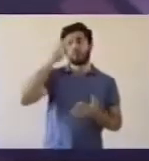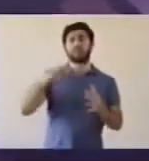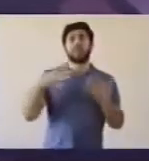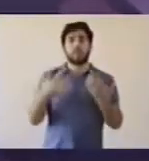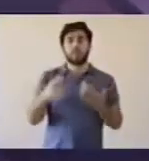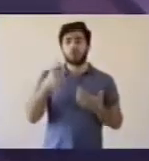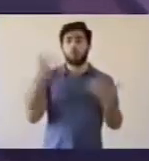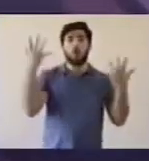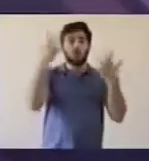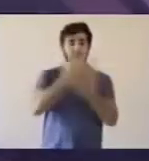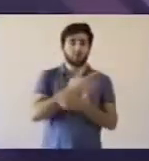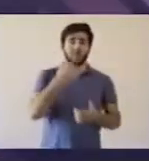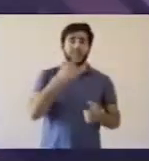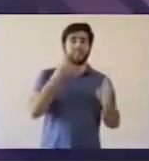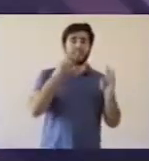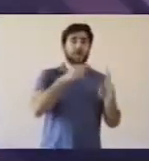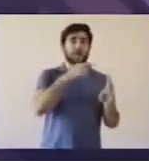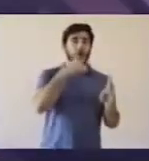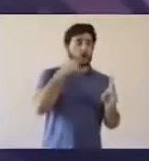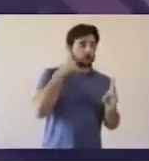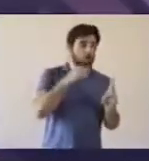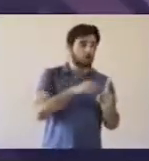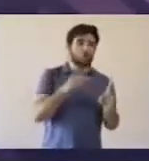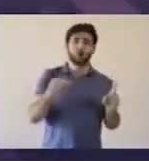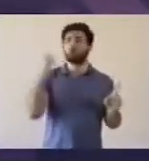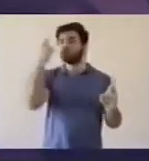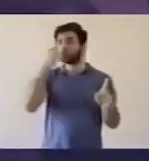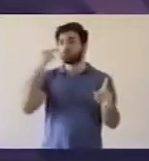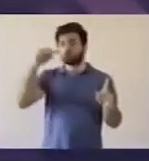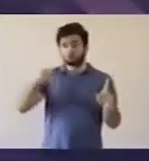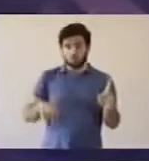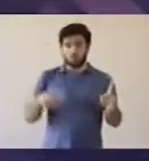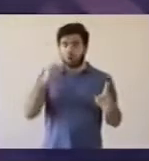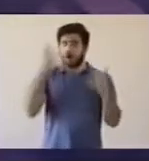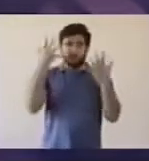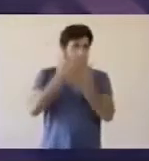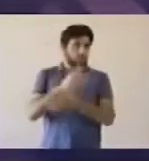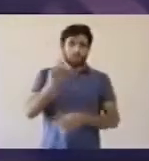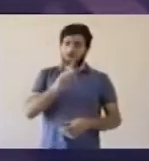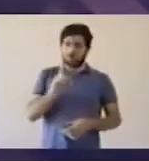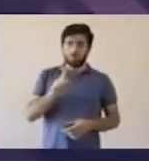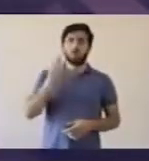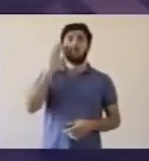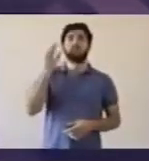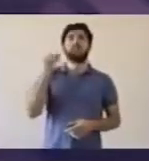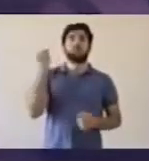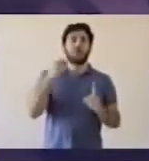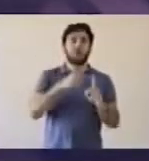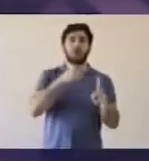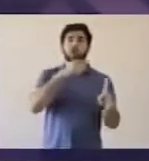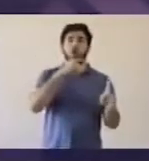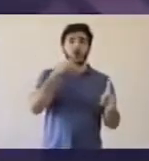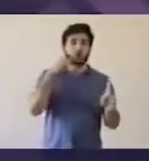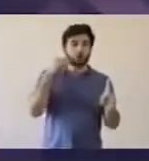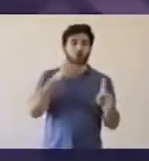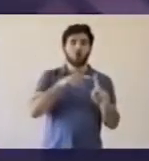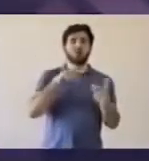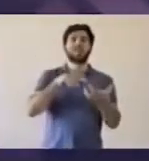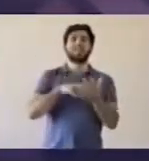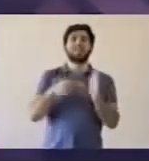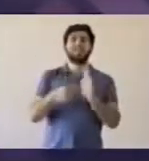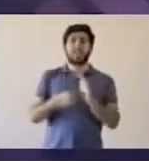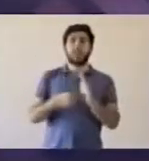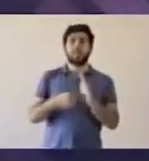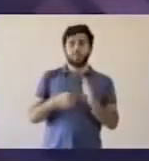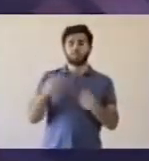Recuerda que no debemos de confundir cómo se dice sur y cómo se dice rojo, porque el color rojo es el significado que